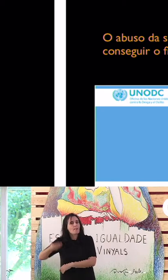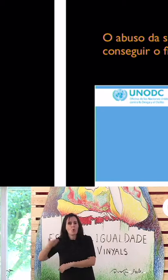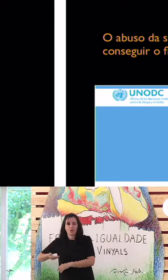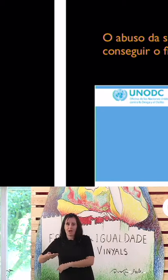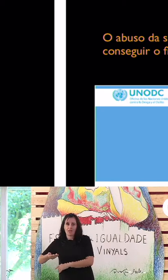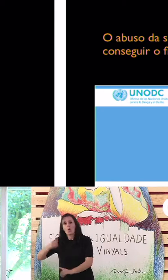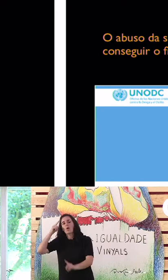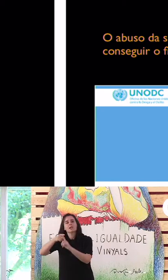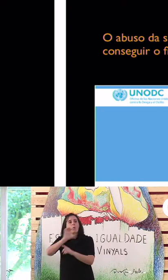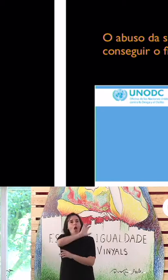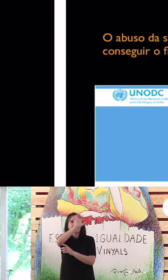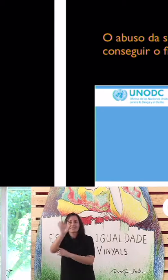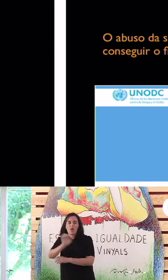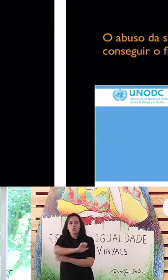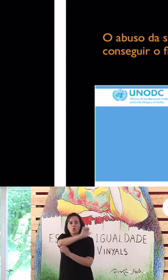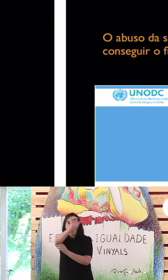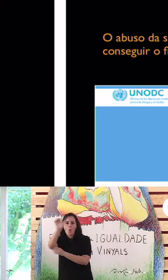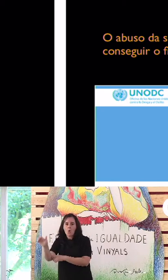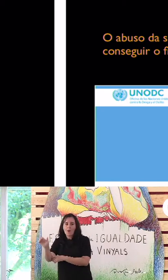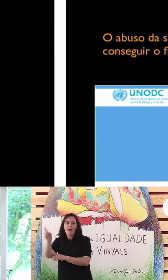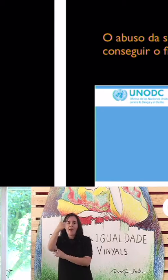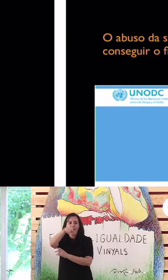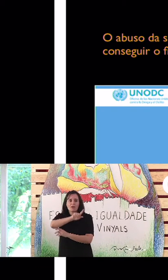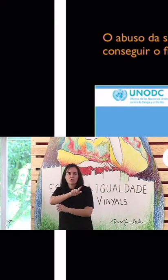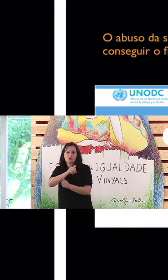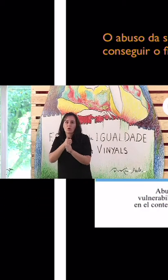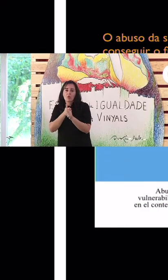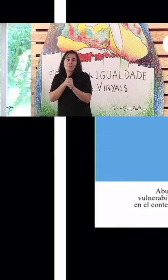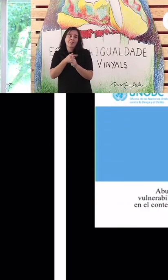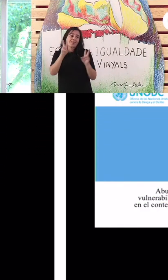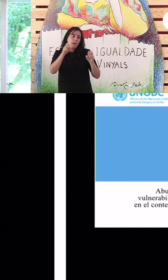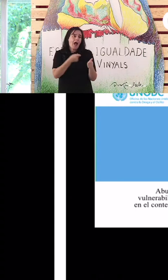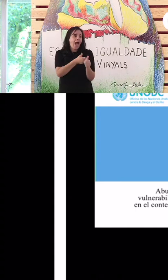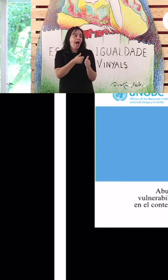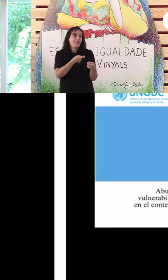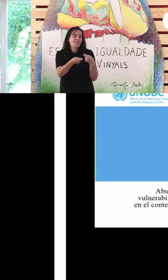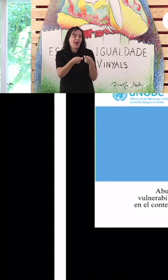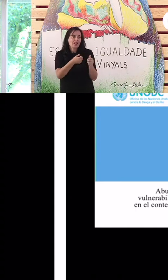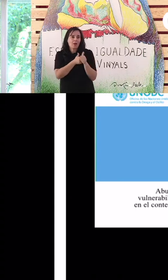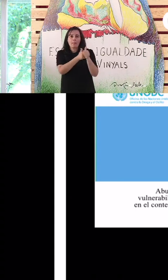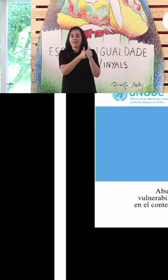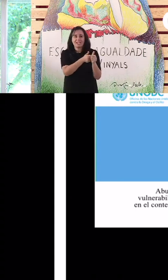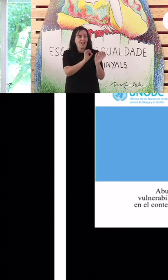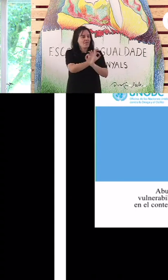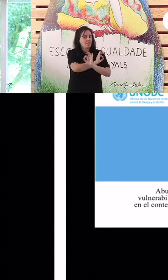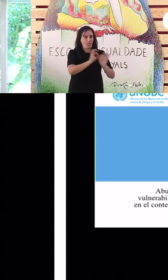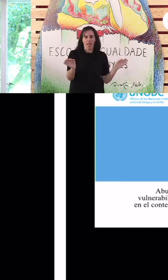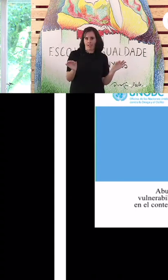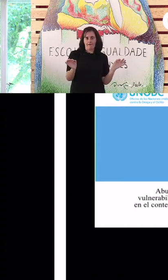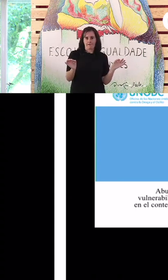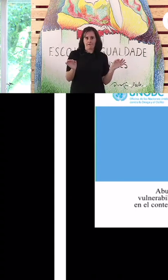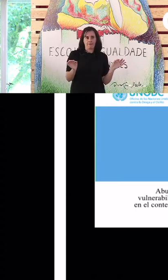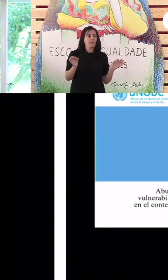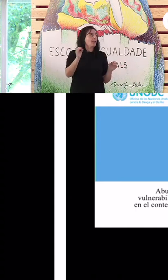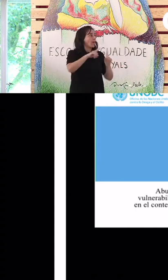membros actualmente en Europa non se este perseguindo a trata. E aquí neste documento temático